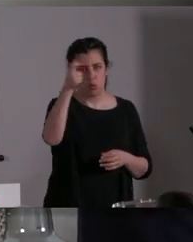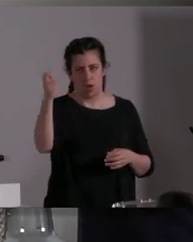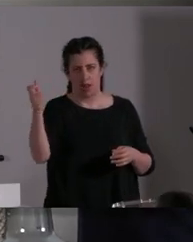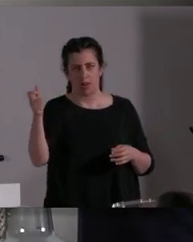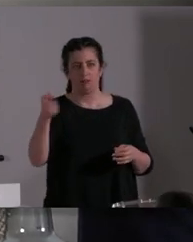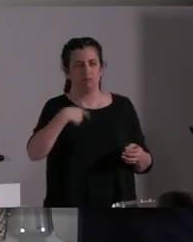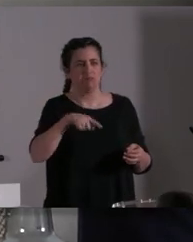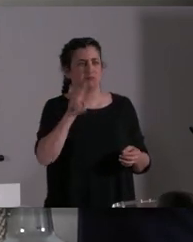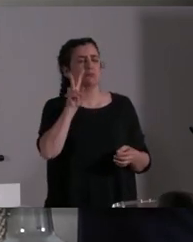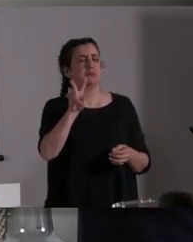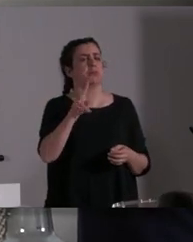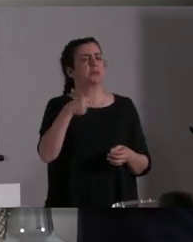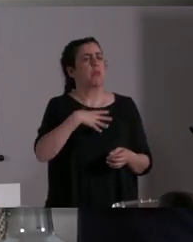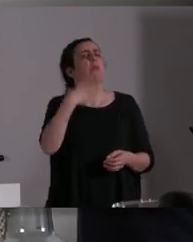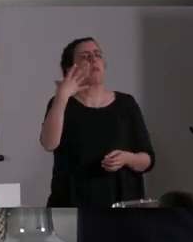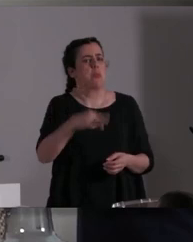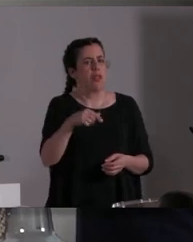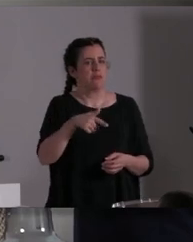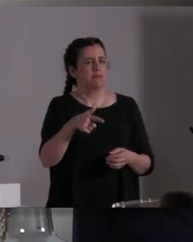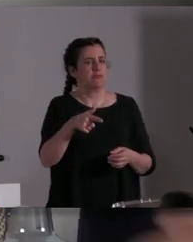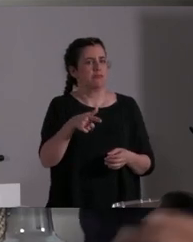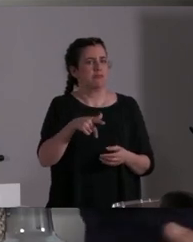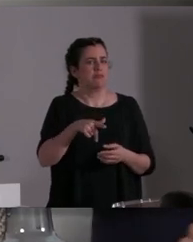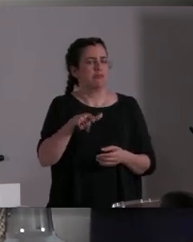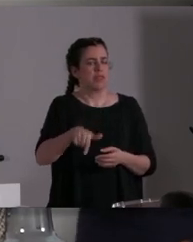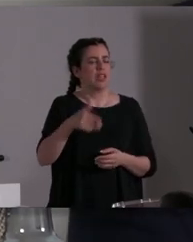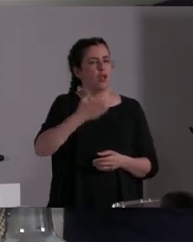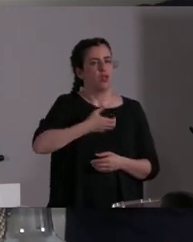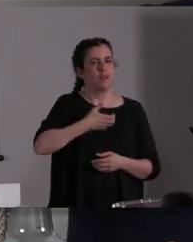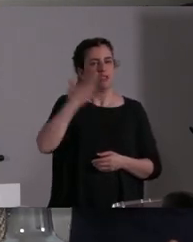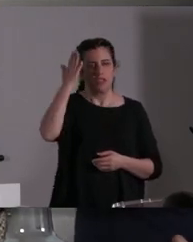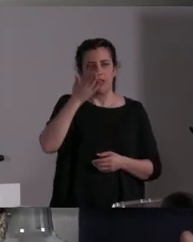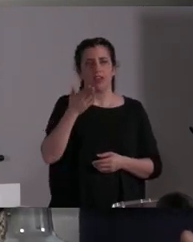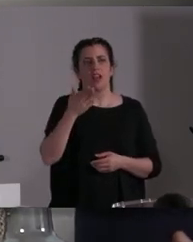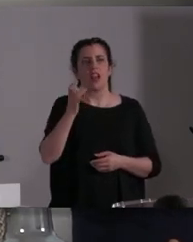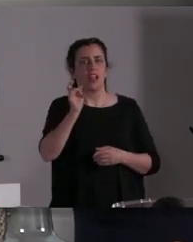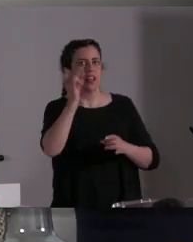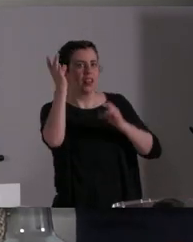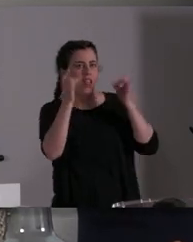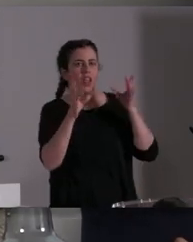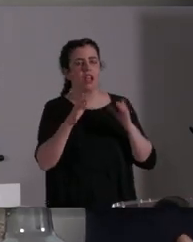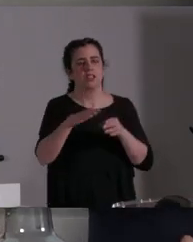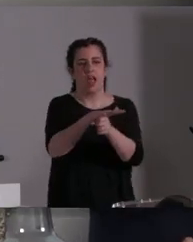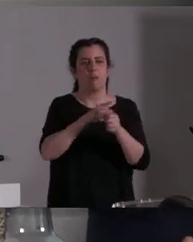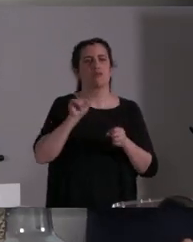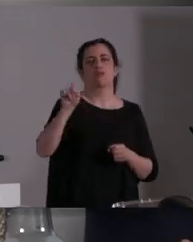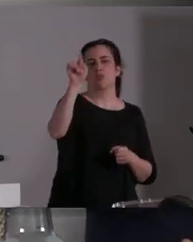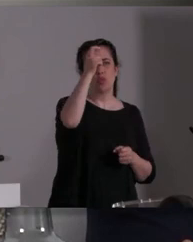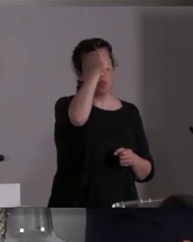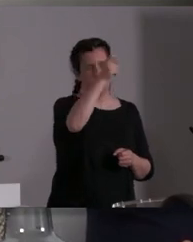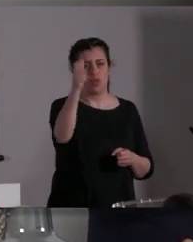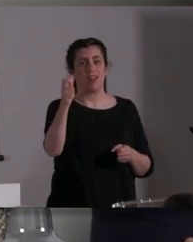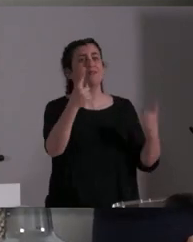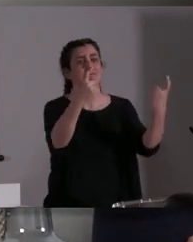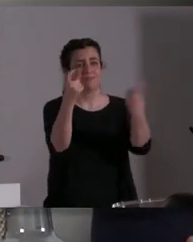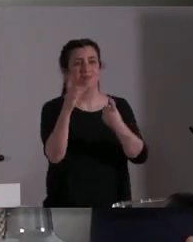en Navarra de poder involucrar ayuntamientos e iniciativas del ámbito rural que tienen necesidades porque hay una oferta muy